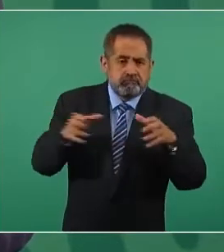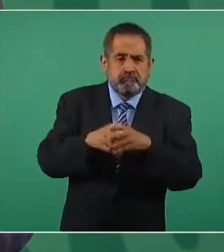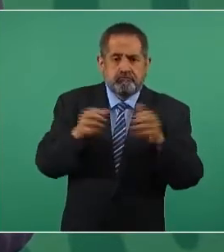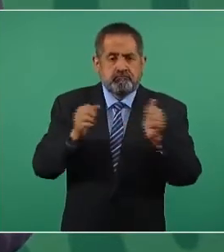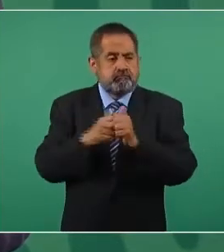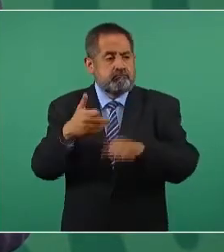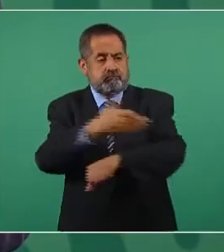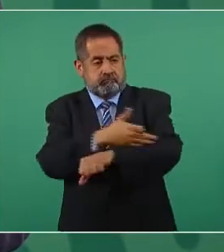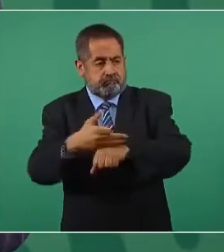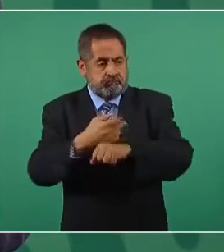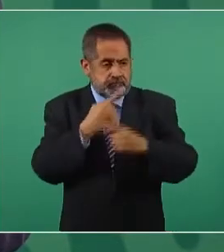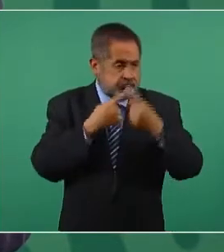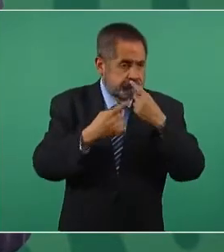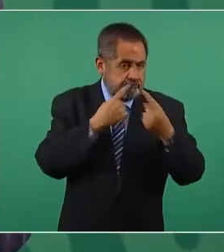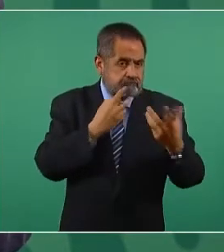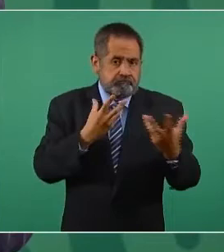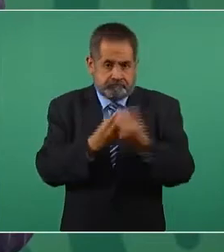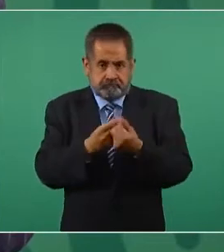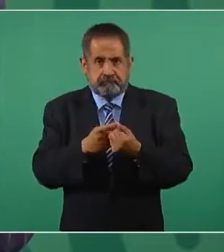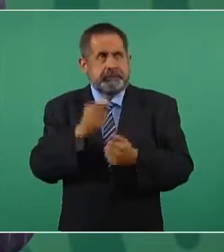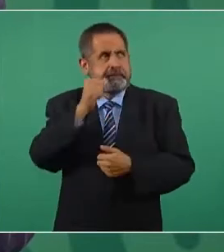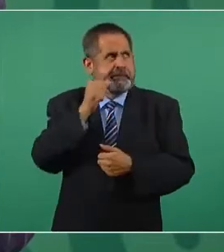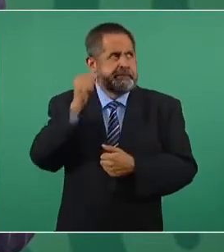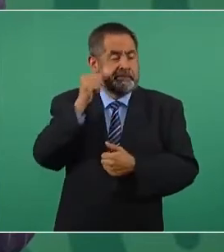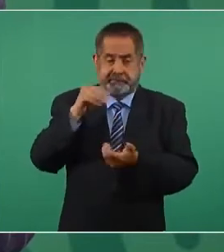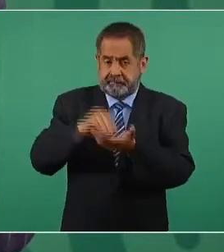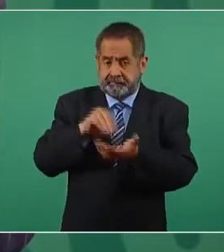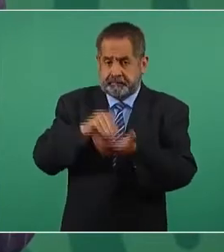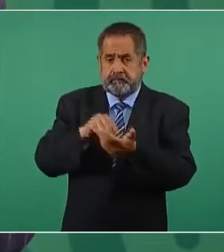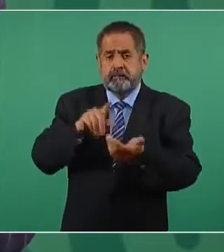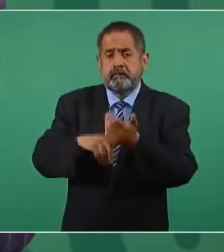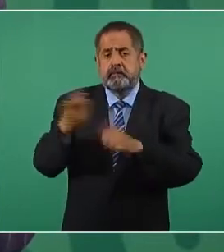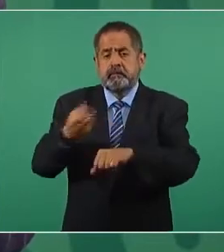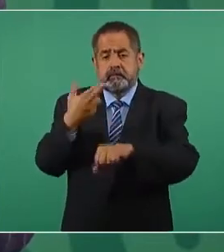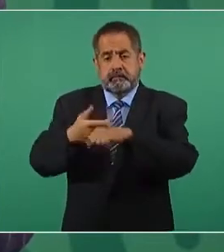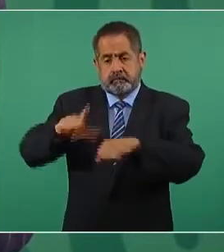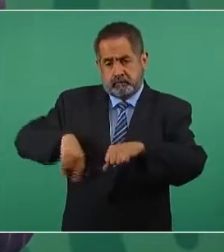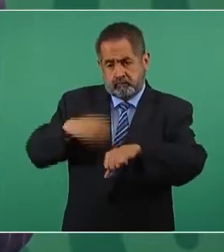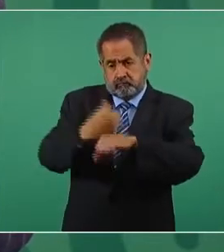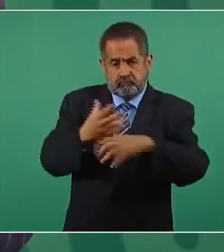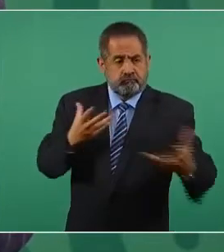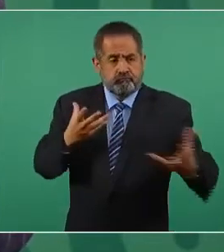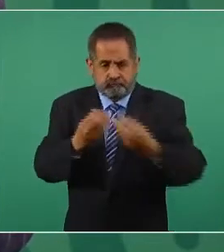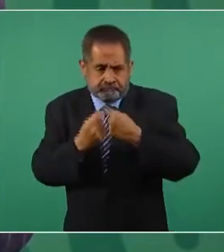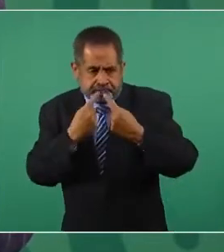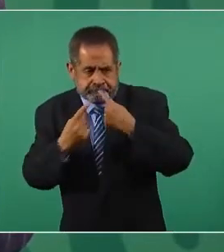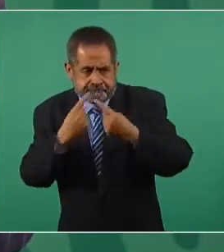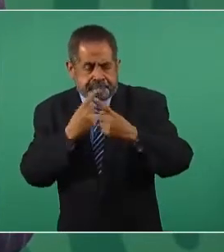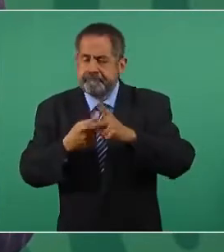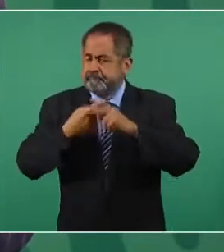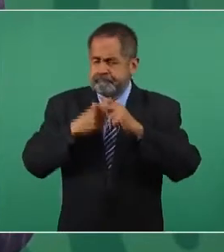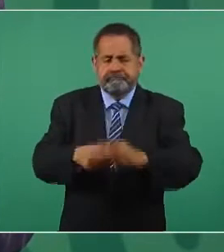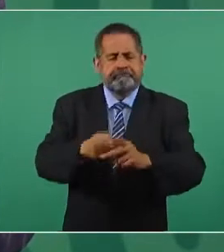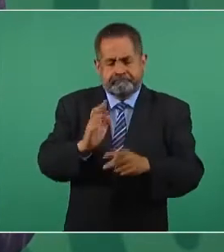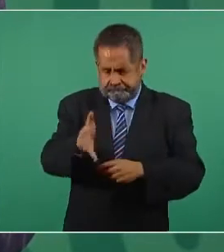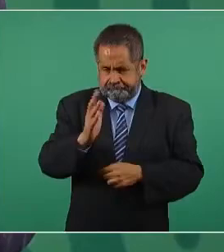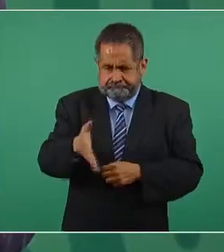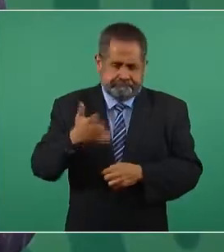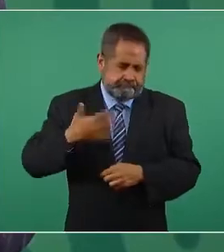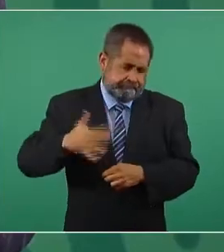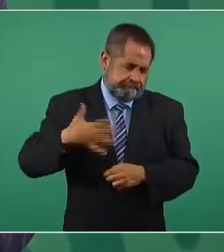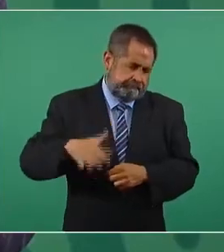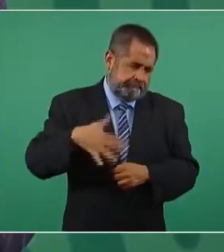los familiares, ayer todavía en Gobernación, y se ha iniciado la búsqueda.